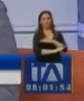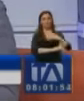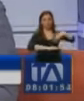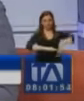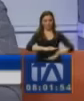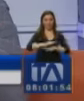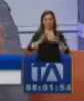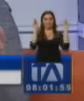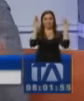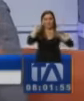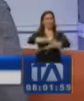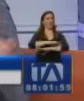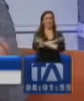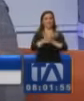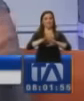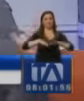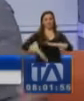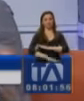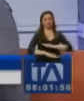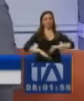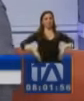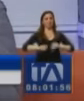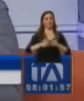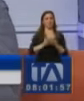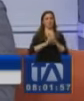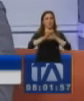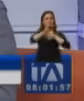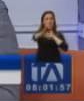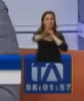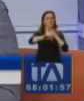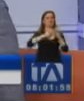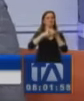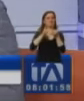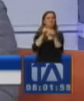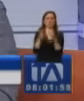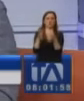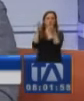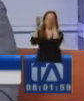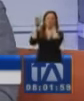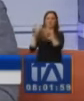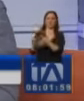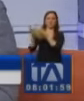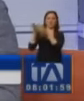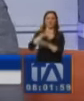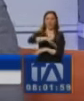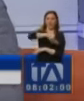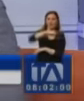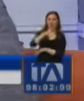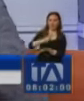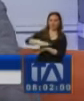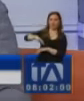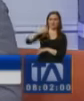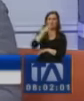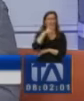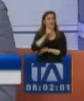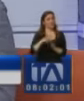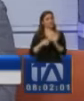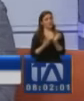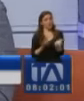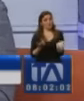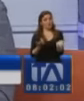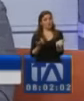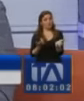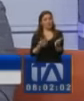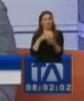urbano. Sin embargo, los elementos como los buses, las góndolas, las torres, etcétera, son parte del paisaje urbano. Yo creo que pueden ser trabajados para que sean